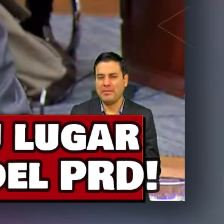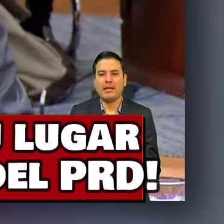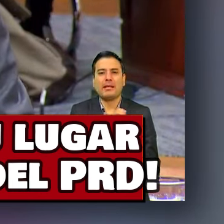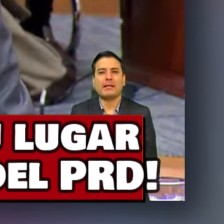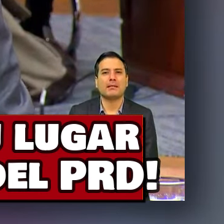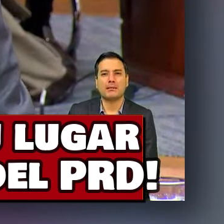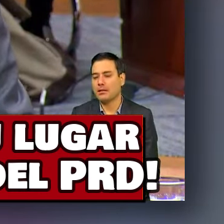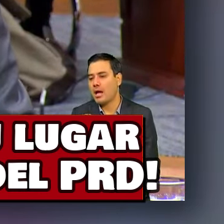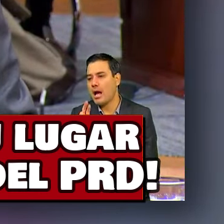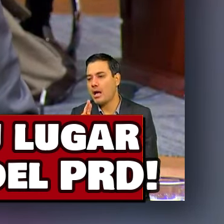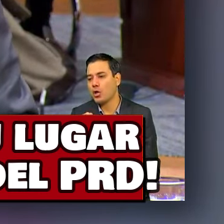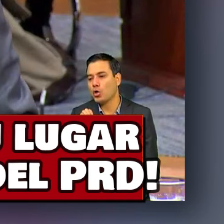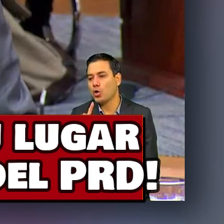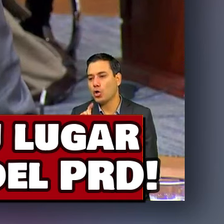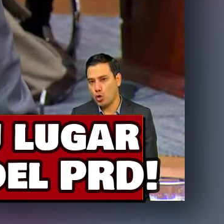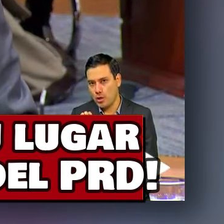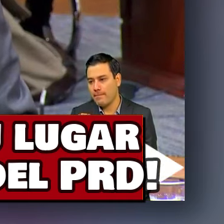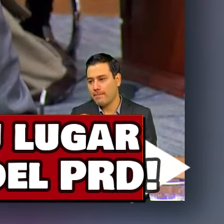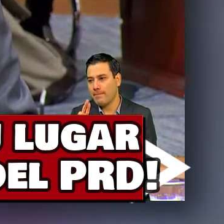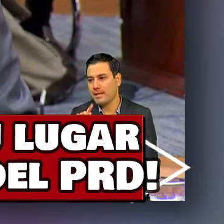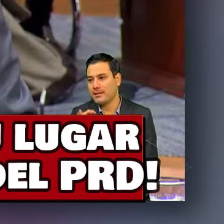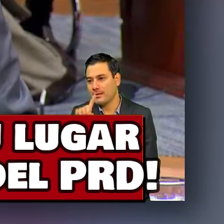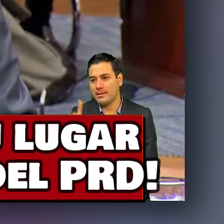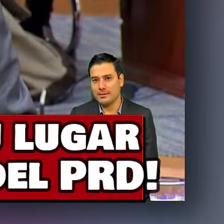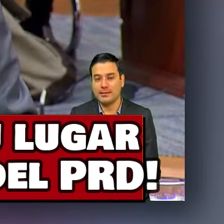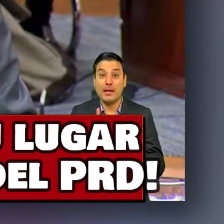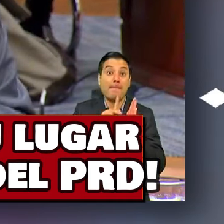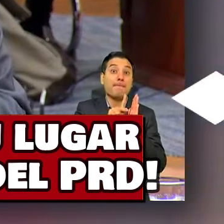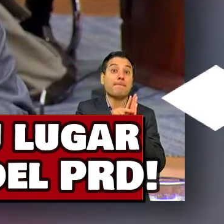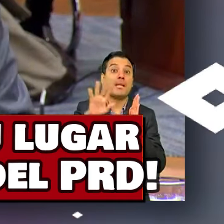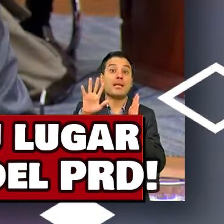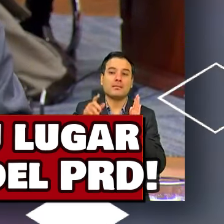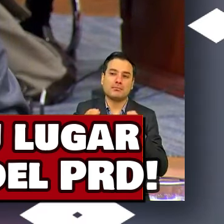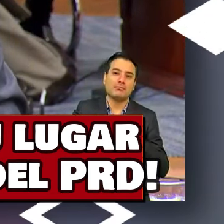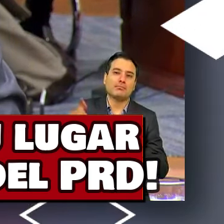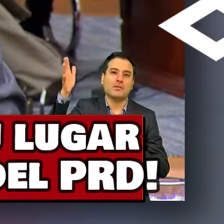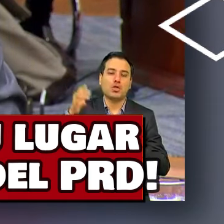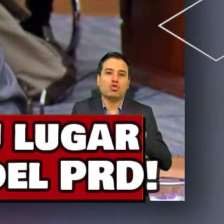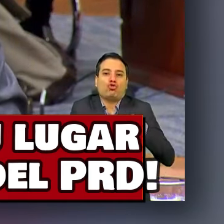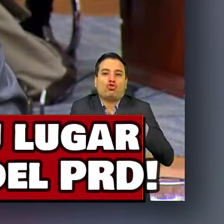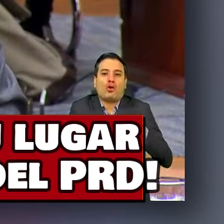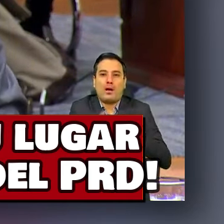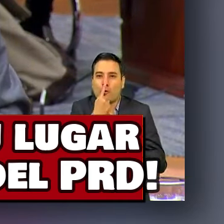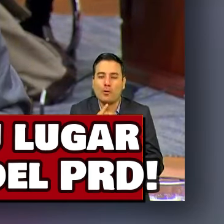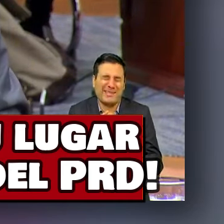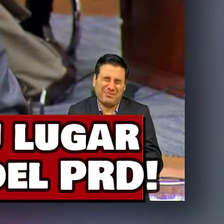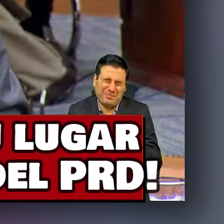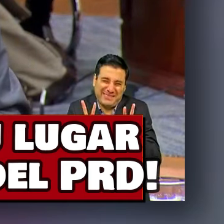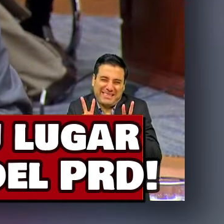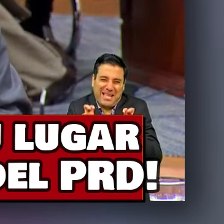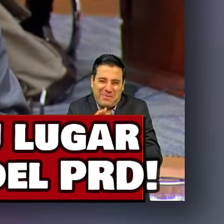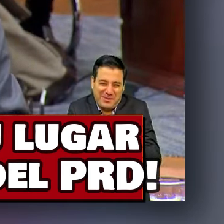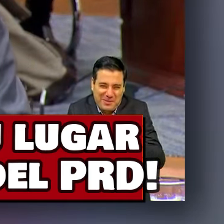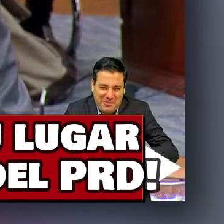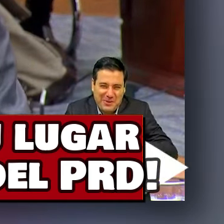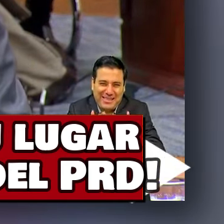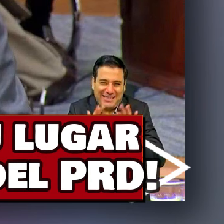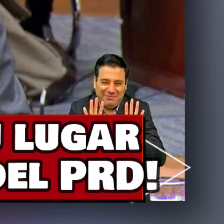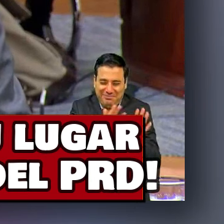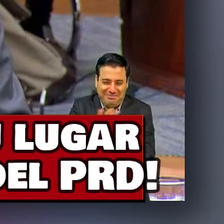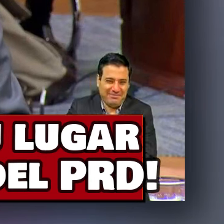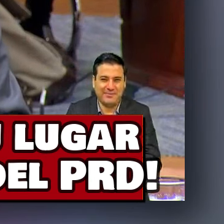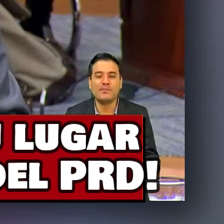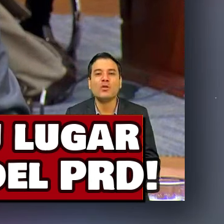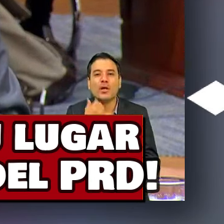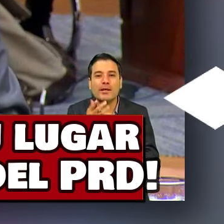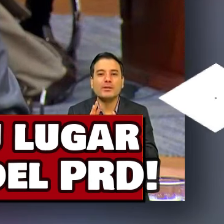candidatura de Arnoldo Martínez Verdugo, en aquello que la prensa llamó el Zócalo Rojo. Pero bueno, eso es, no tiene particularmente que ver con el tema de discusión. No, yo quería señalar una cosa.